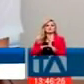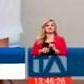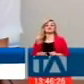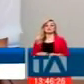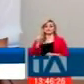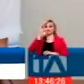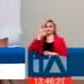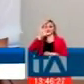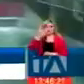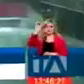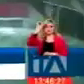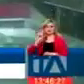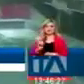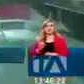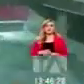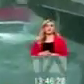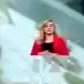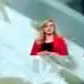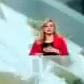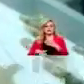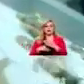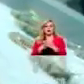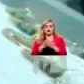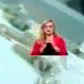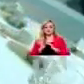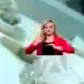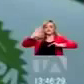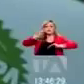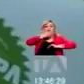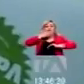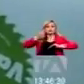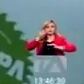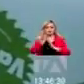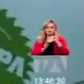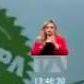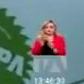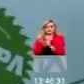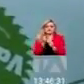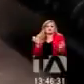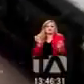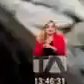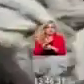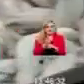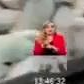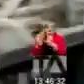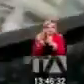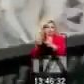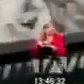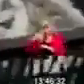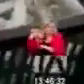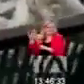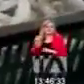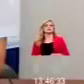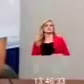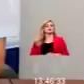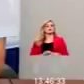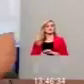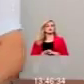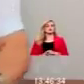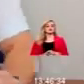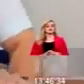un 95%. Además, todos se han comprometido en mejorar la bioseguridad de sus productos y exportaciones. Y a pesar de